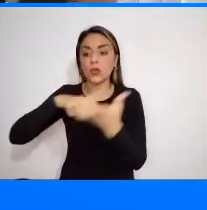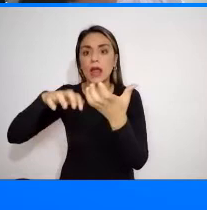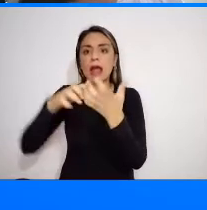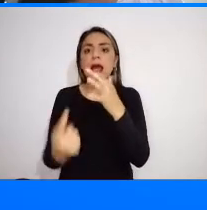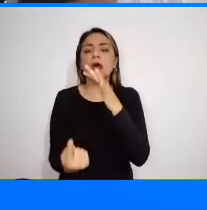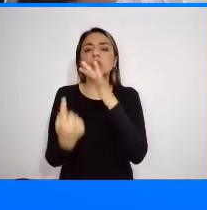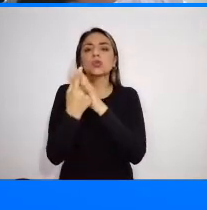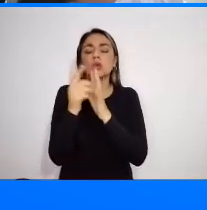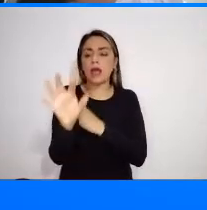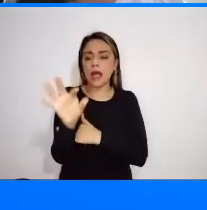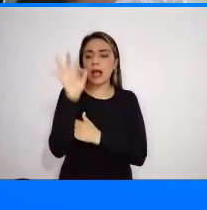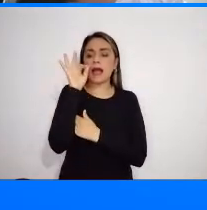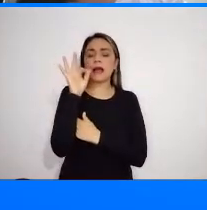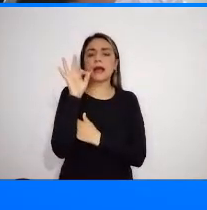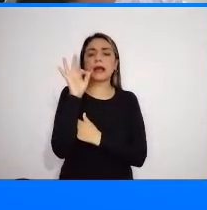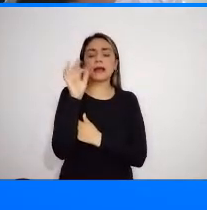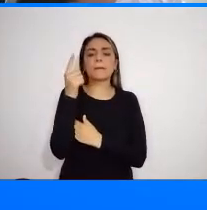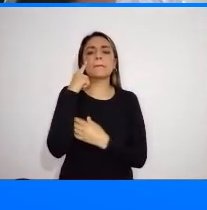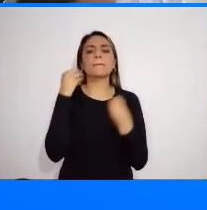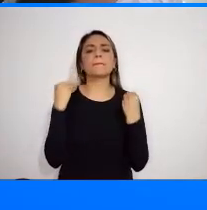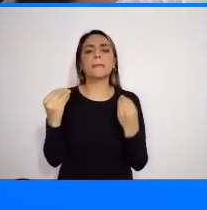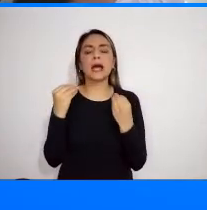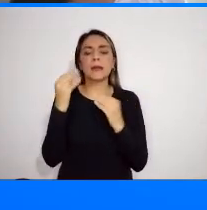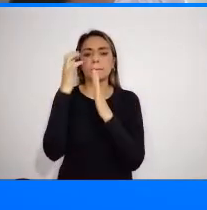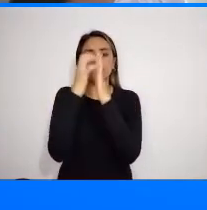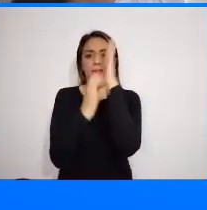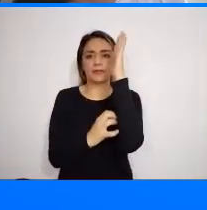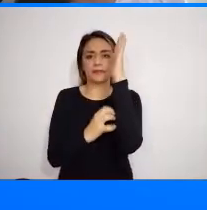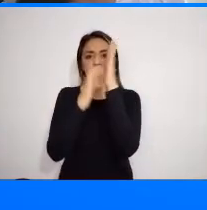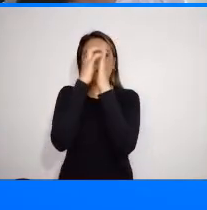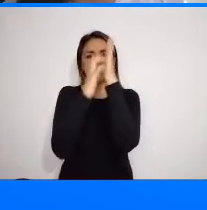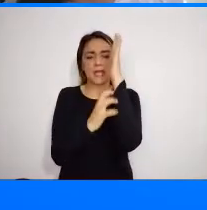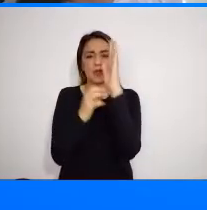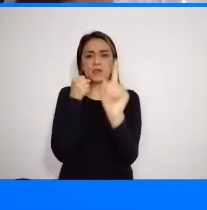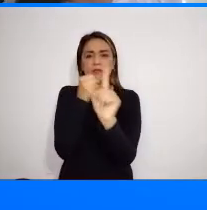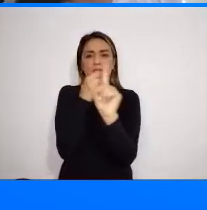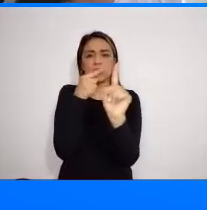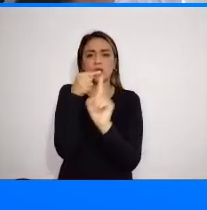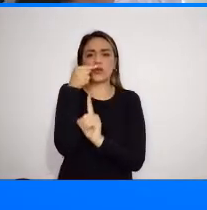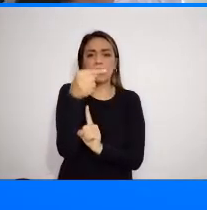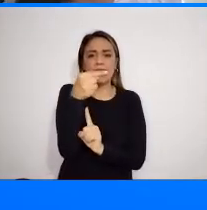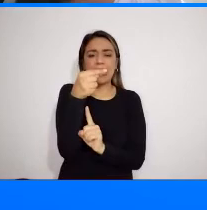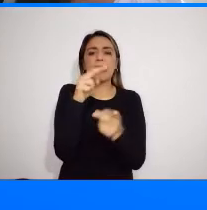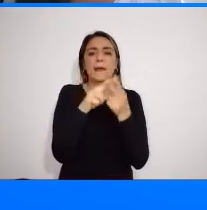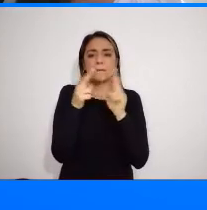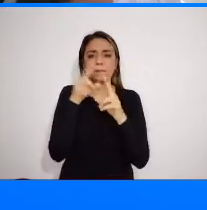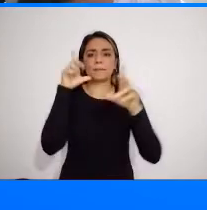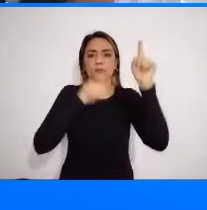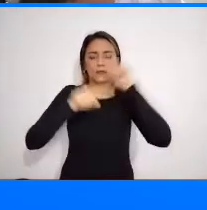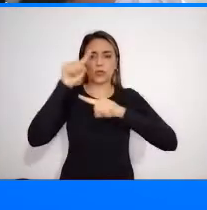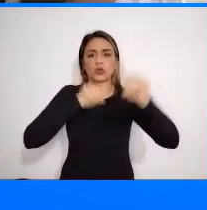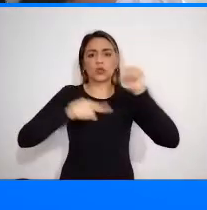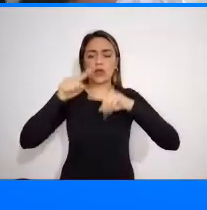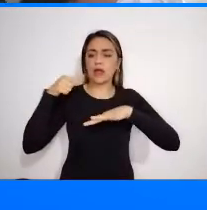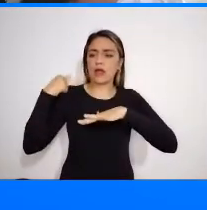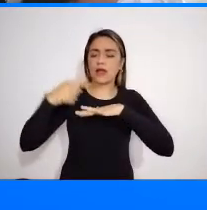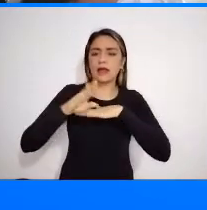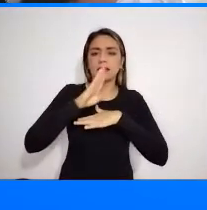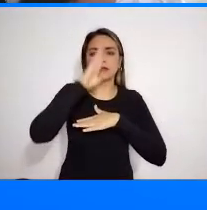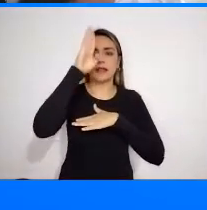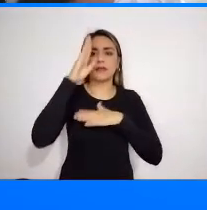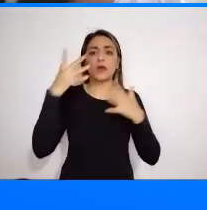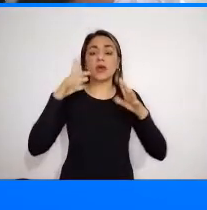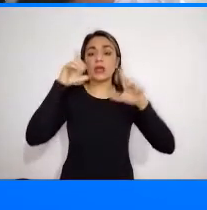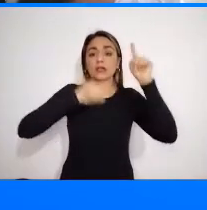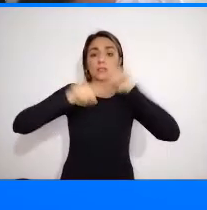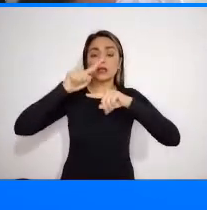una alternativa para disminuir esos impactos negativos del turismo tradicional. Llámese